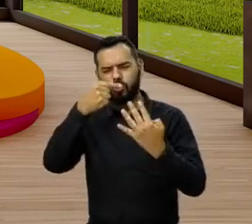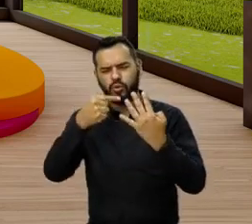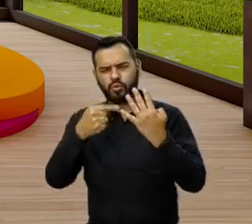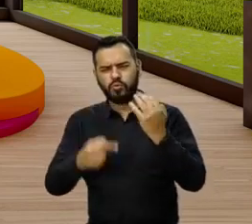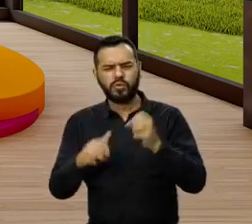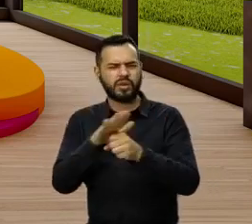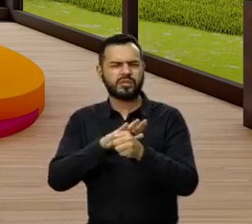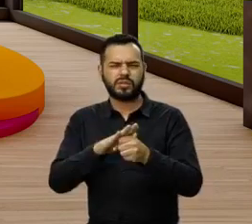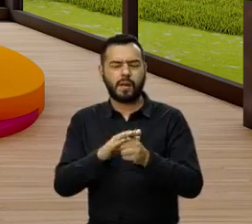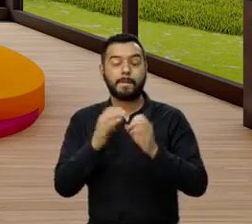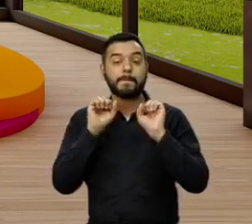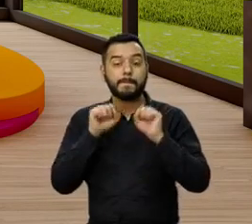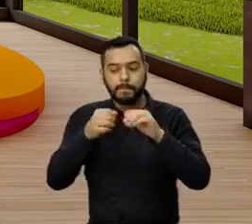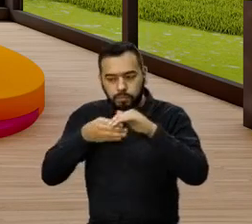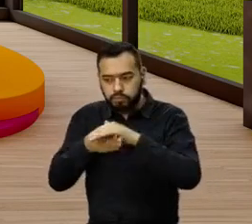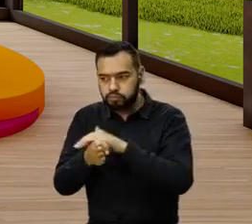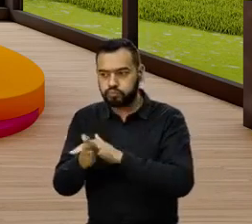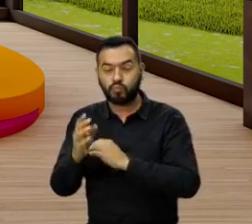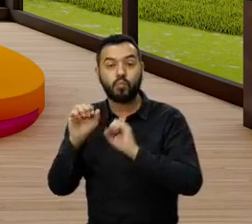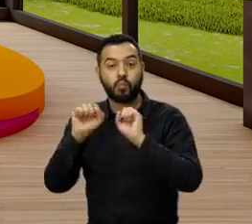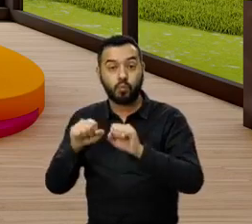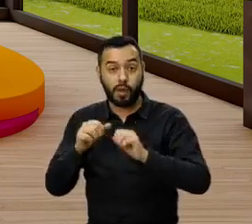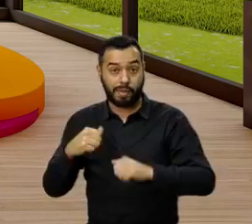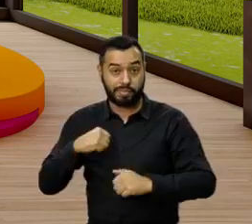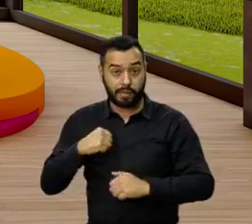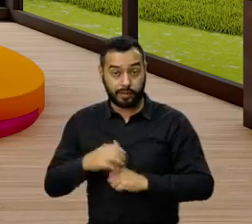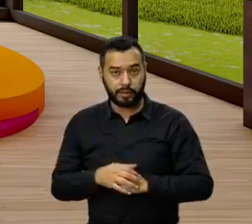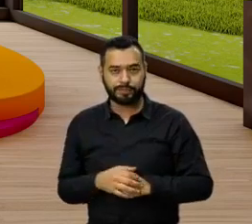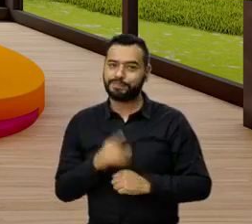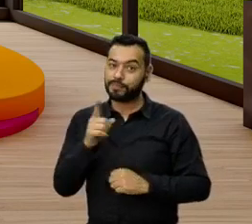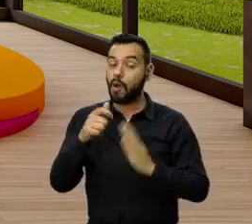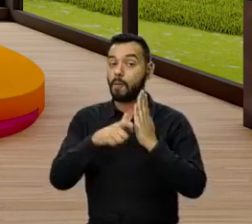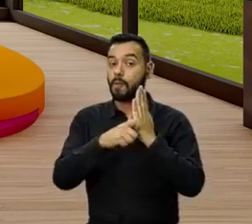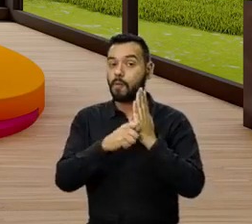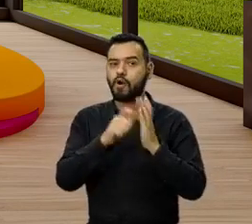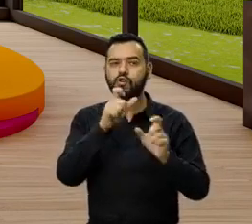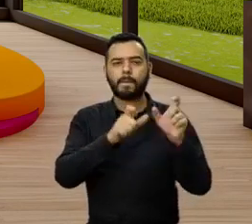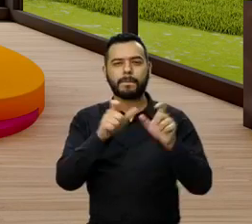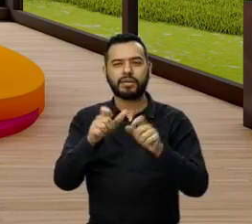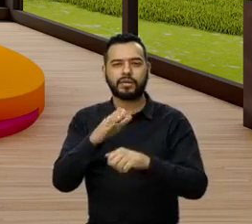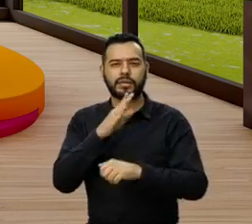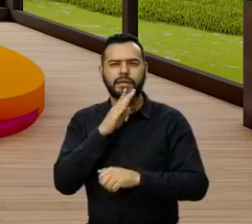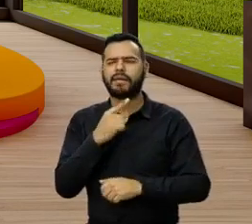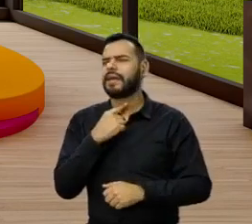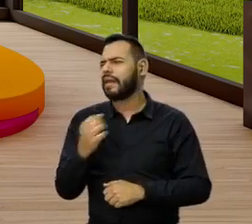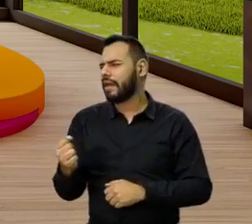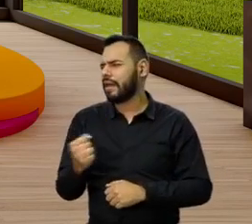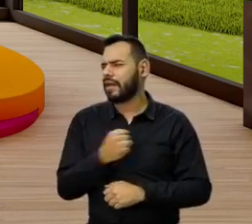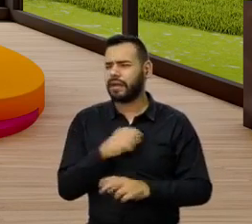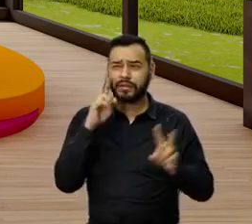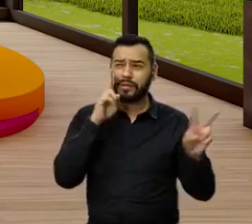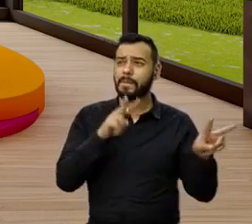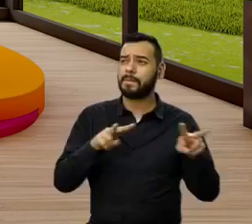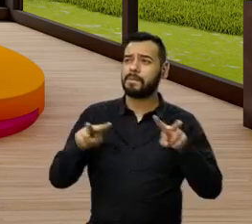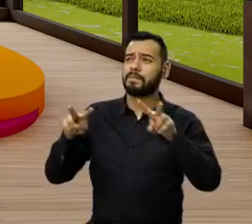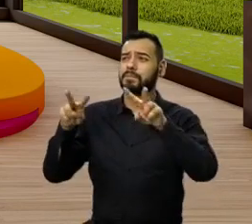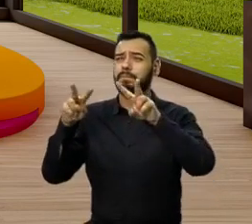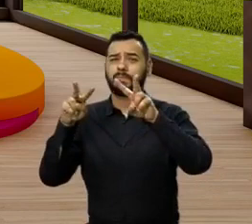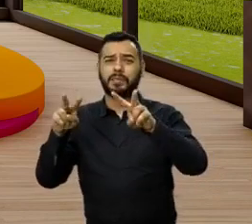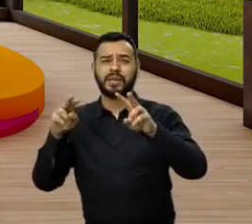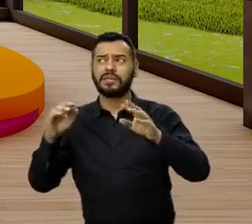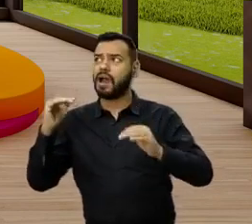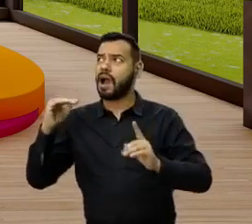condiciones para que puedan acceder a él bueno este bono está dirigido a las personas que les encanta la buena visa que les encantan los